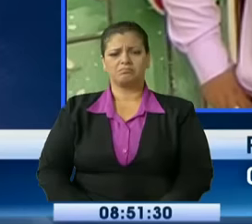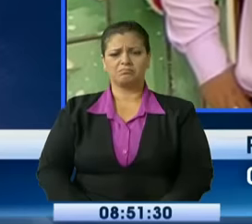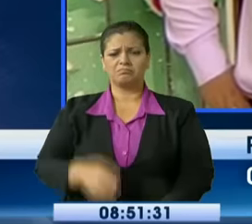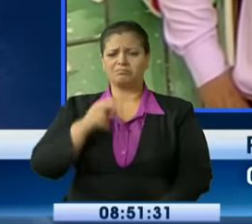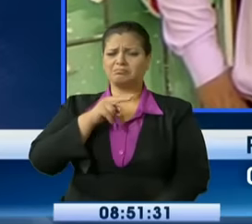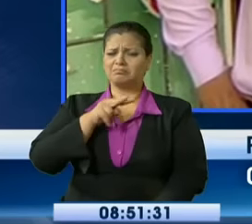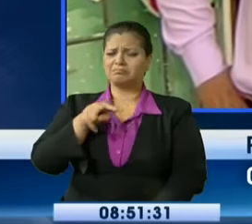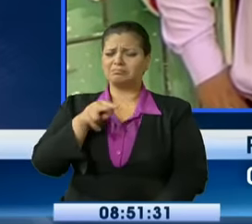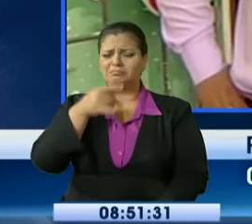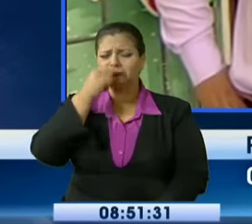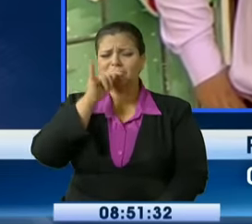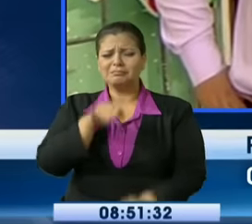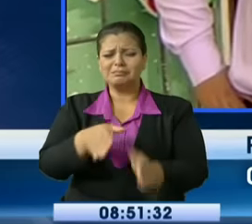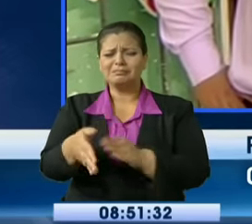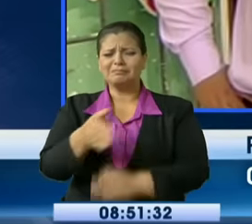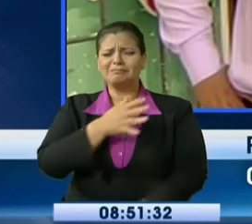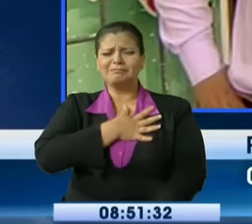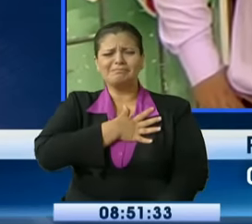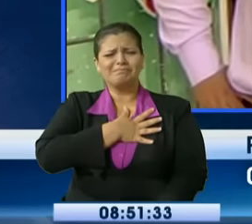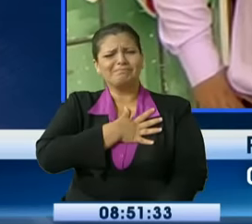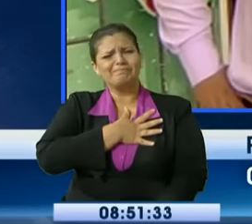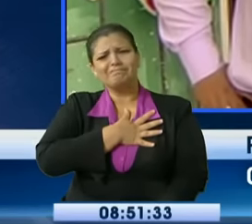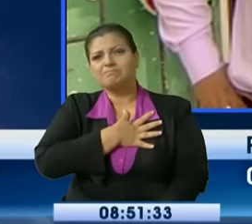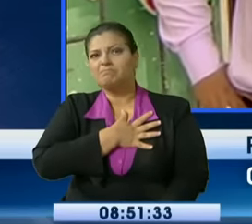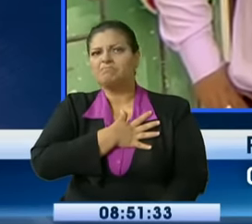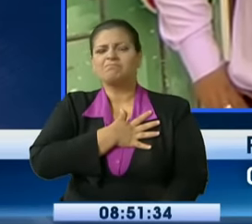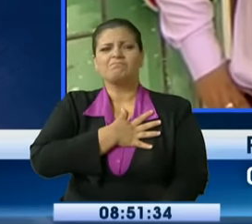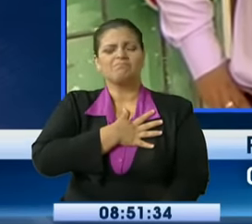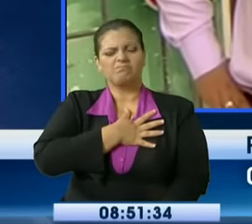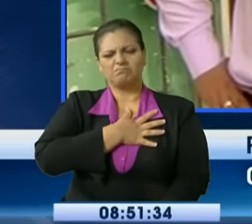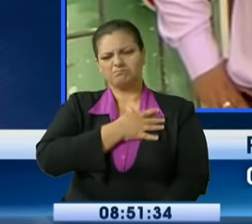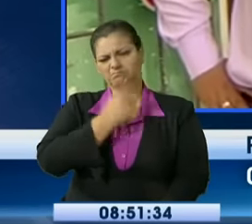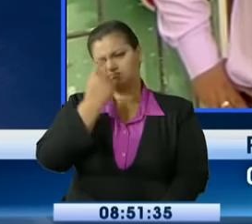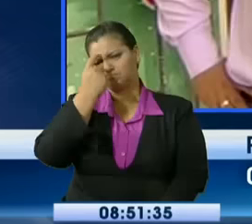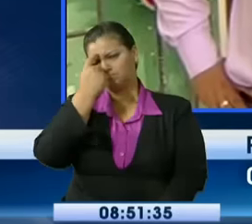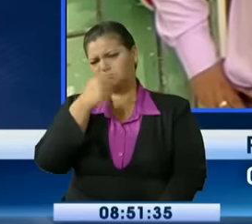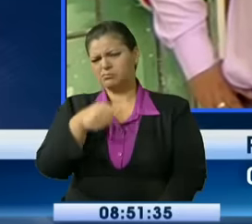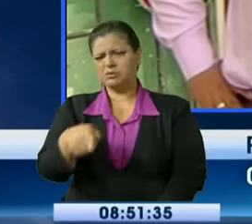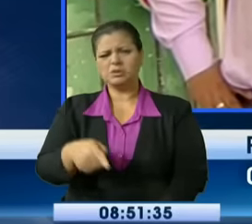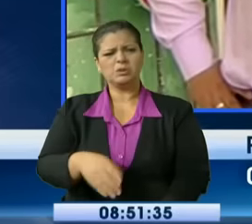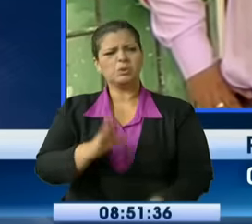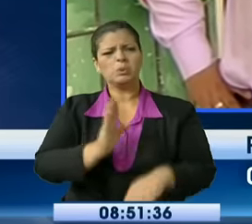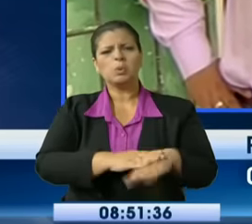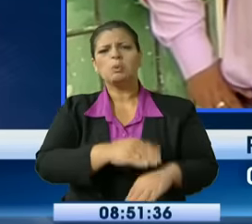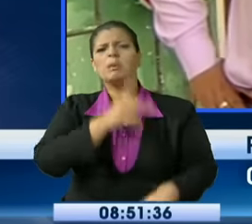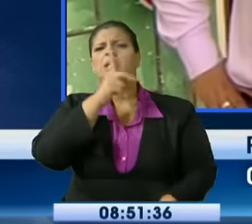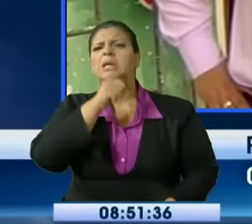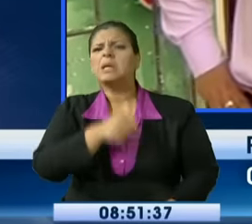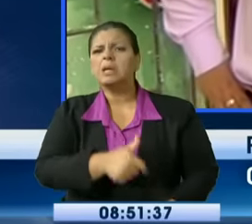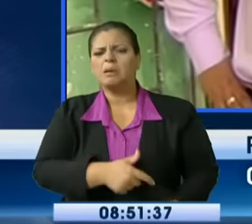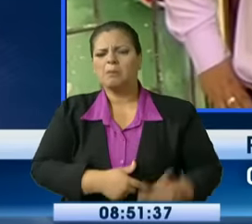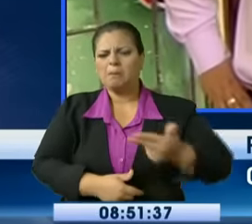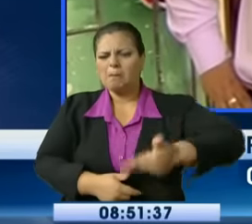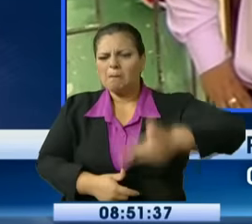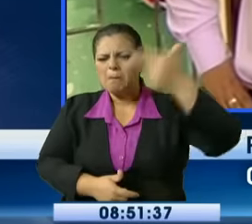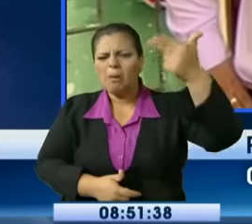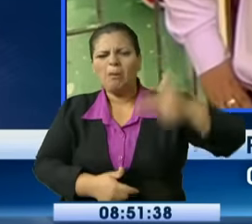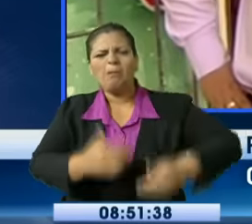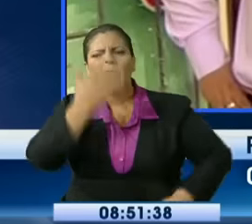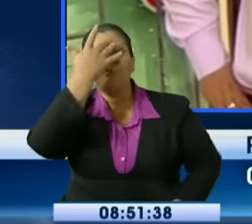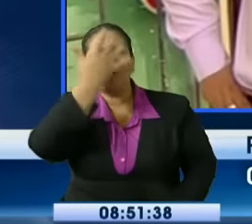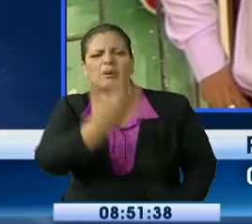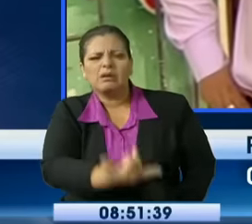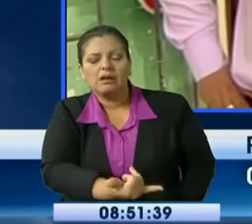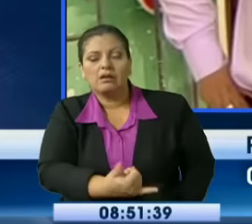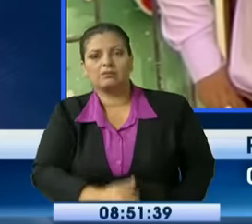indignación, Enrique, por lo menos. Y dejan muchas preguntas todavía, que seguramente las resolverán los investigadores.